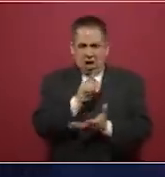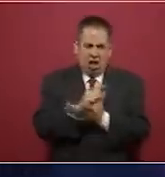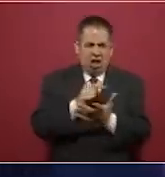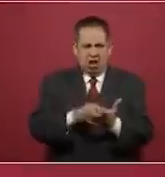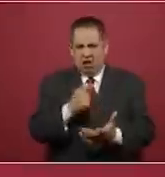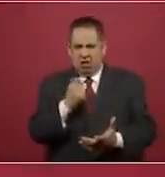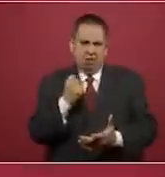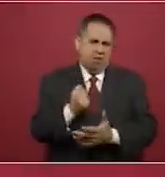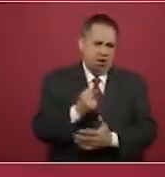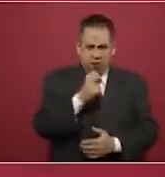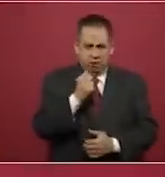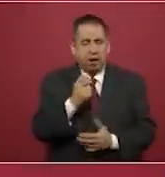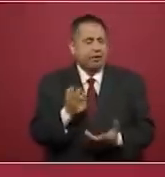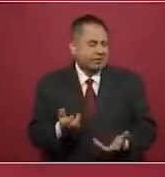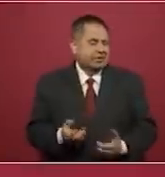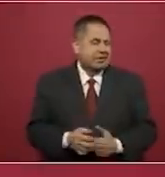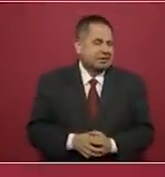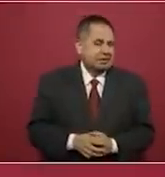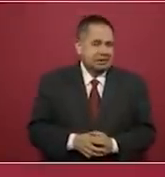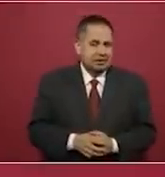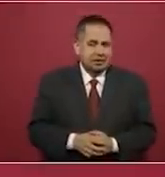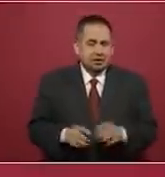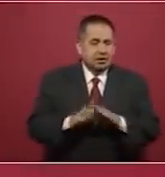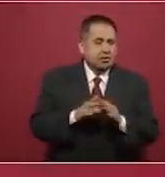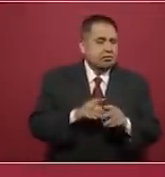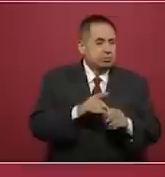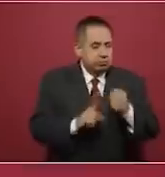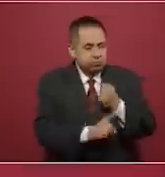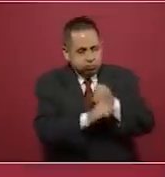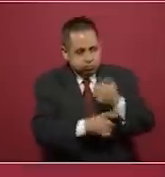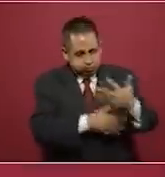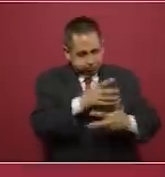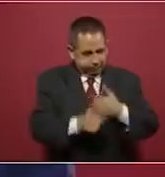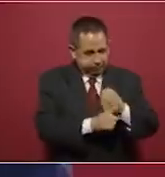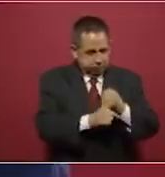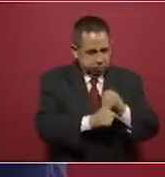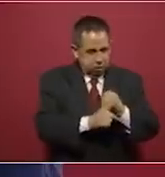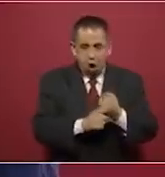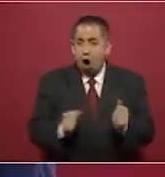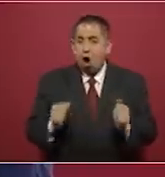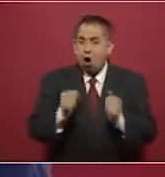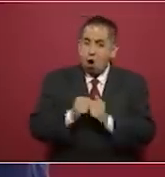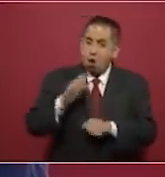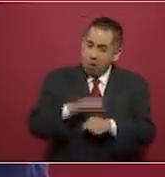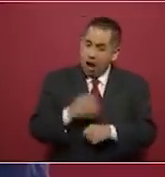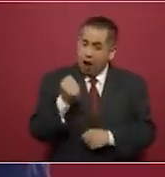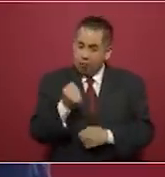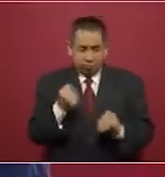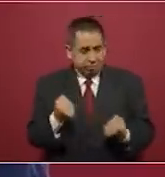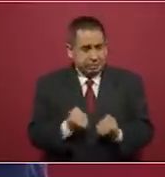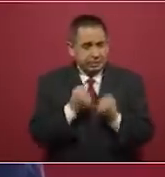ley queriendo resolver los problemas sólo con